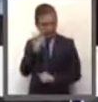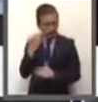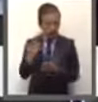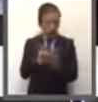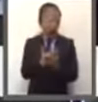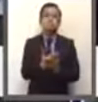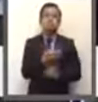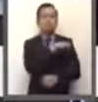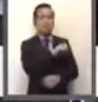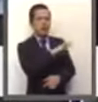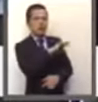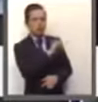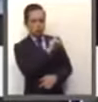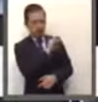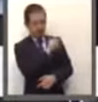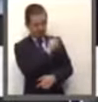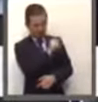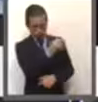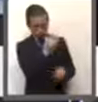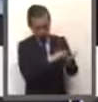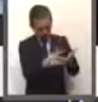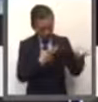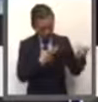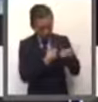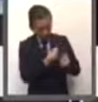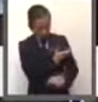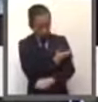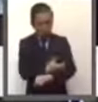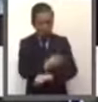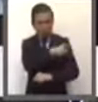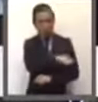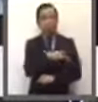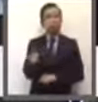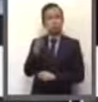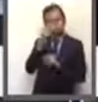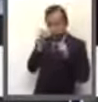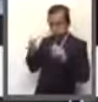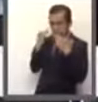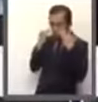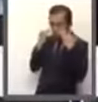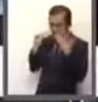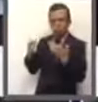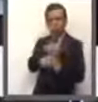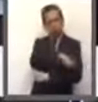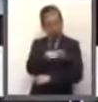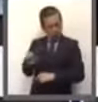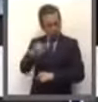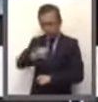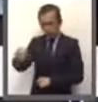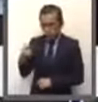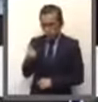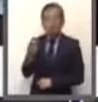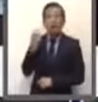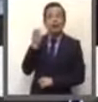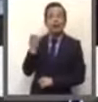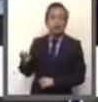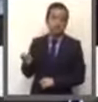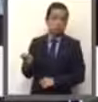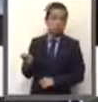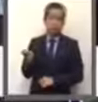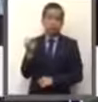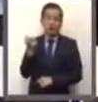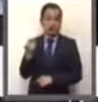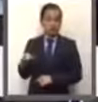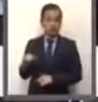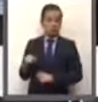que caminó con ellos, que los saludó y que vio, que constató con sus propios ojos que eso es lo que viene